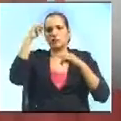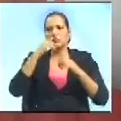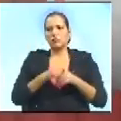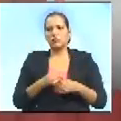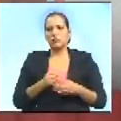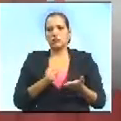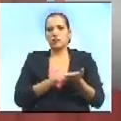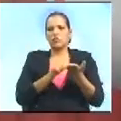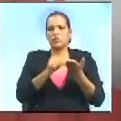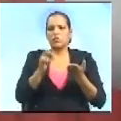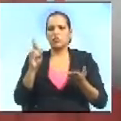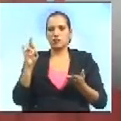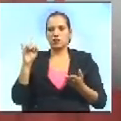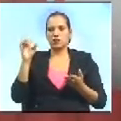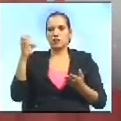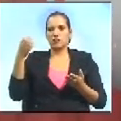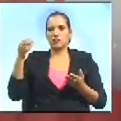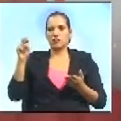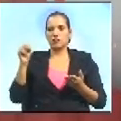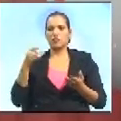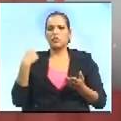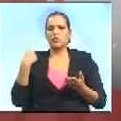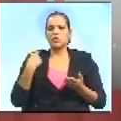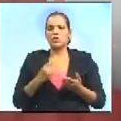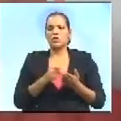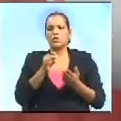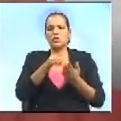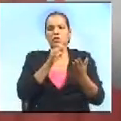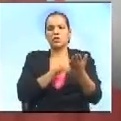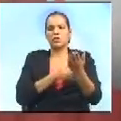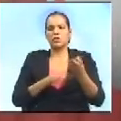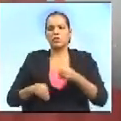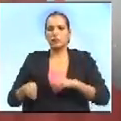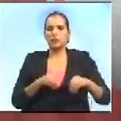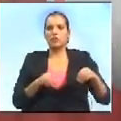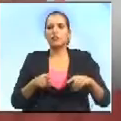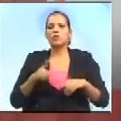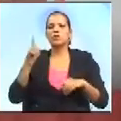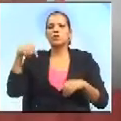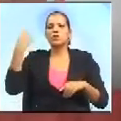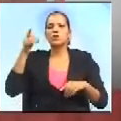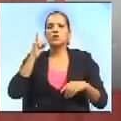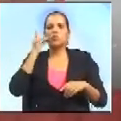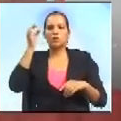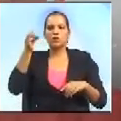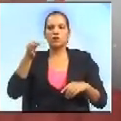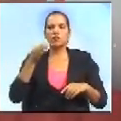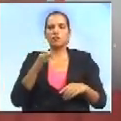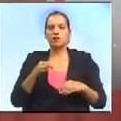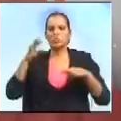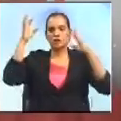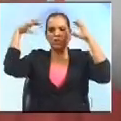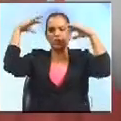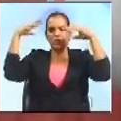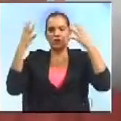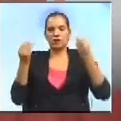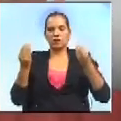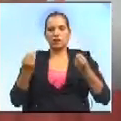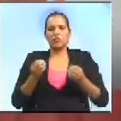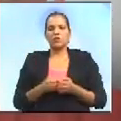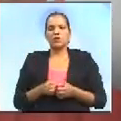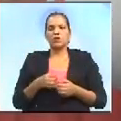La Secretaría de Riesgos tiene listo el plan de contingencia por la probable llegada del fenómeno del Niño, que al parecer es